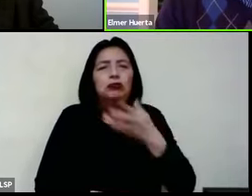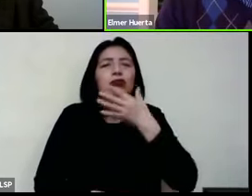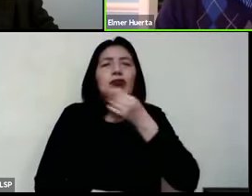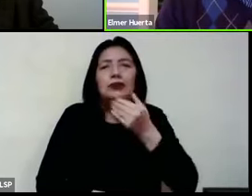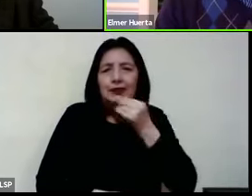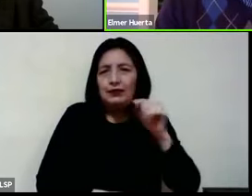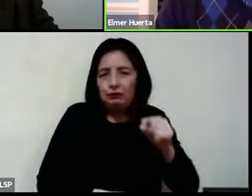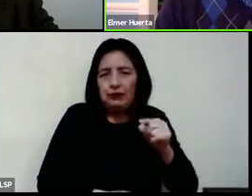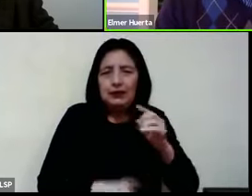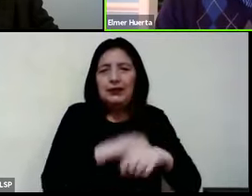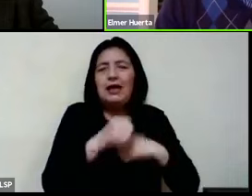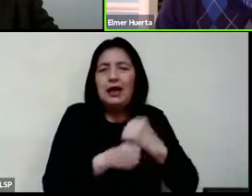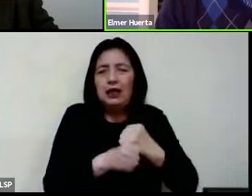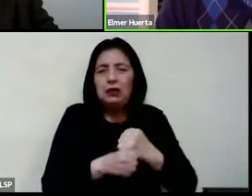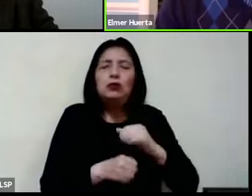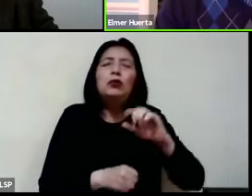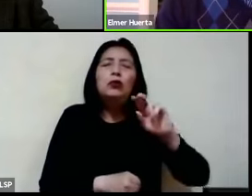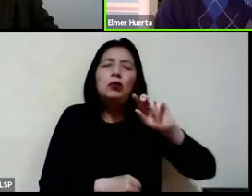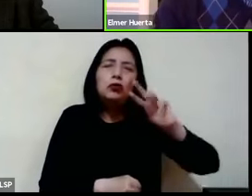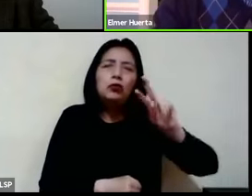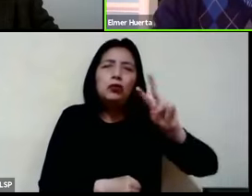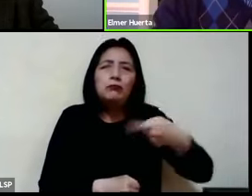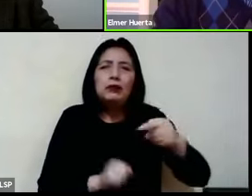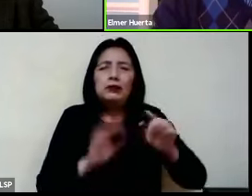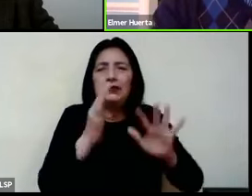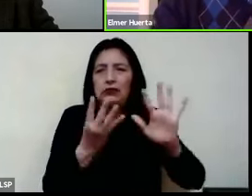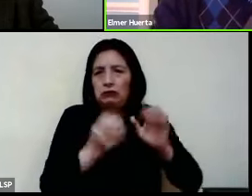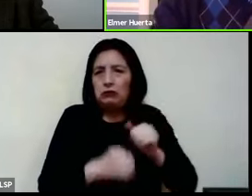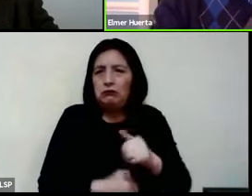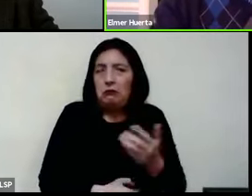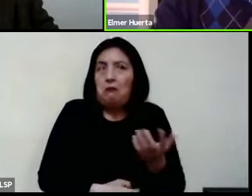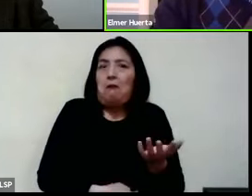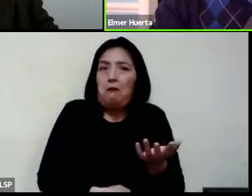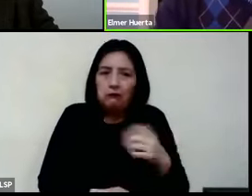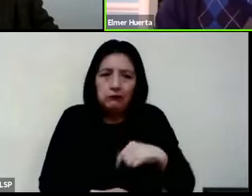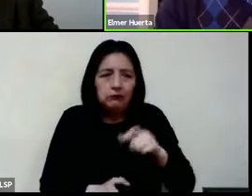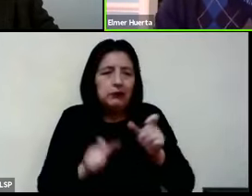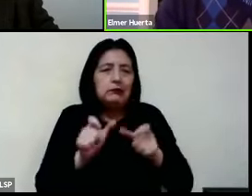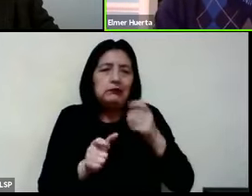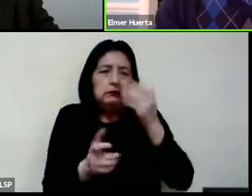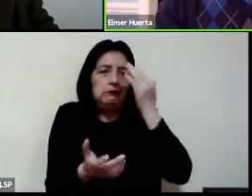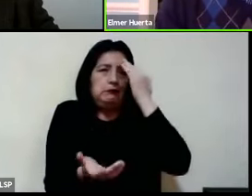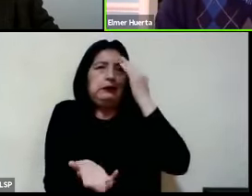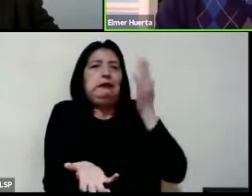diciembre del 2019. ¿Quién iba a pensar que